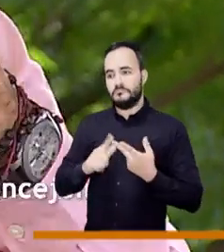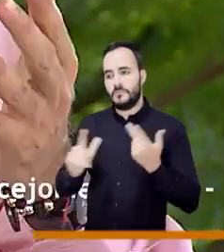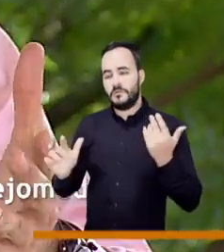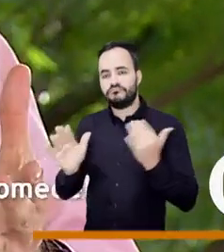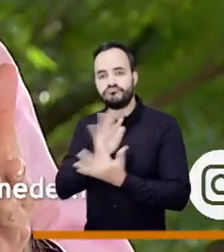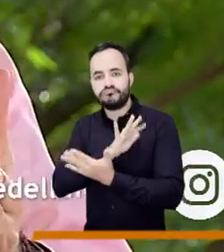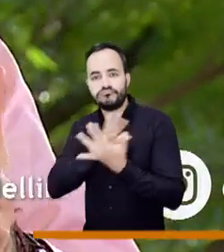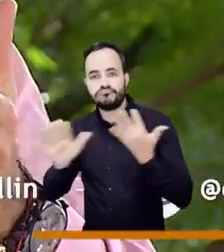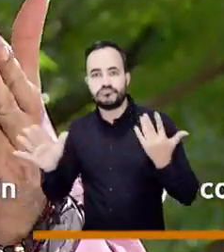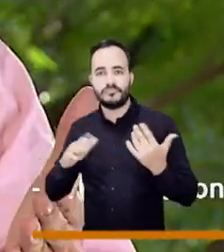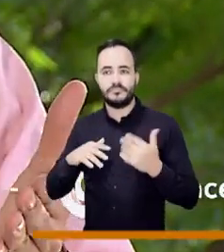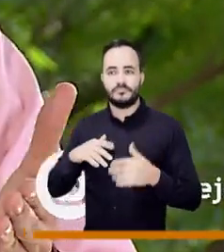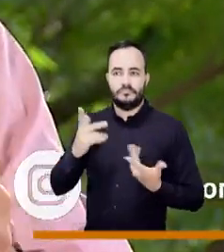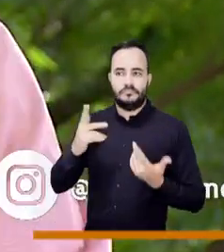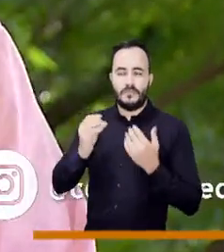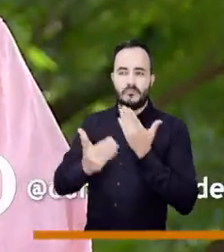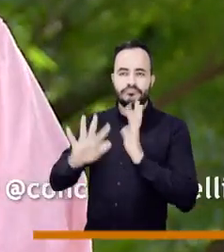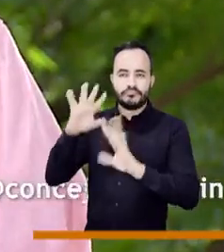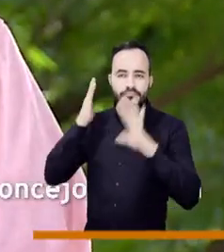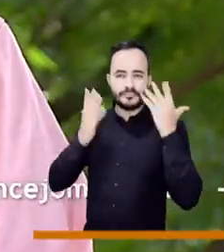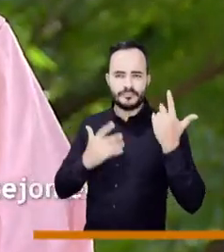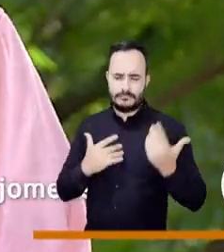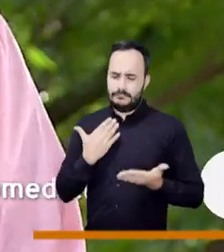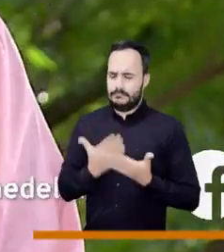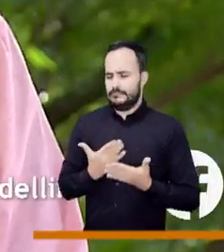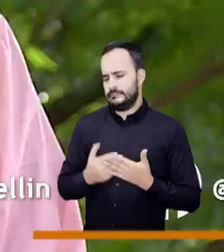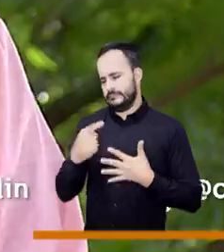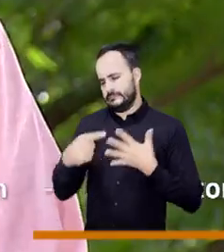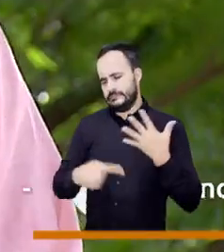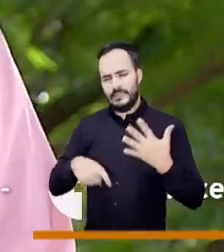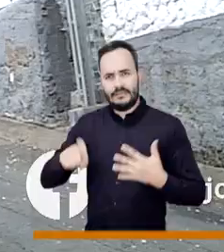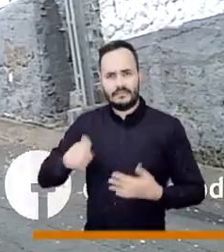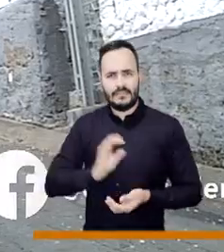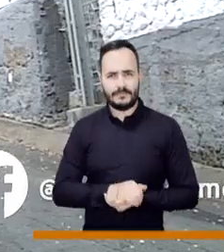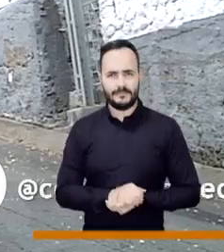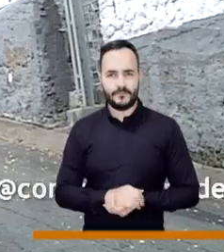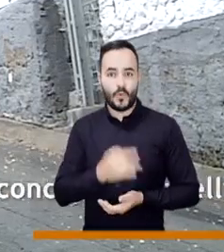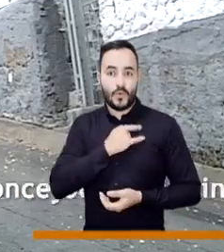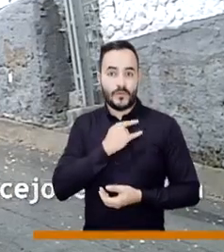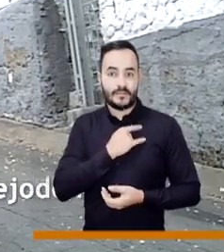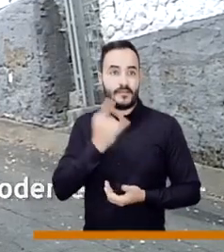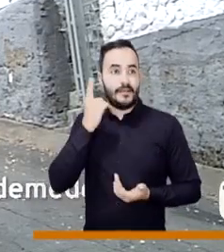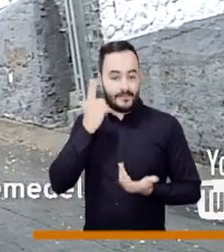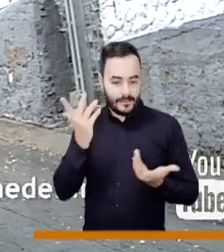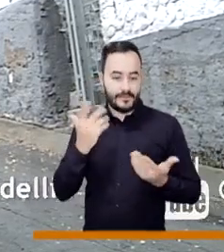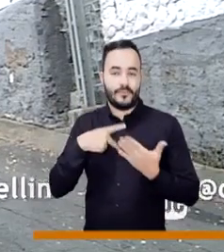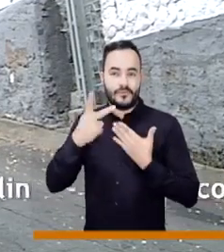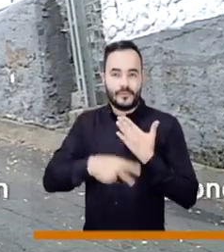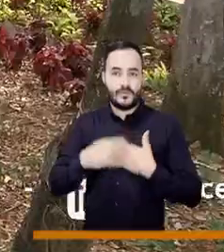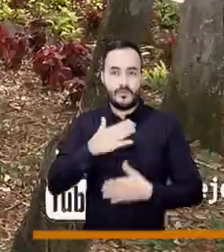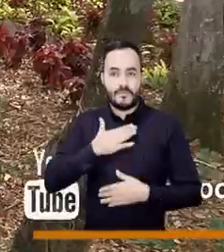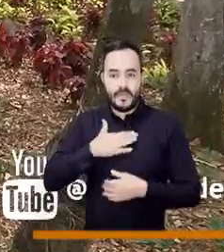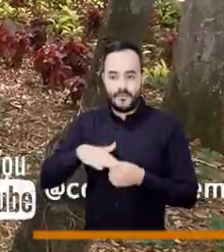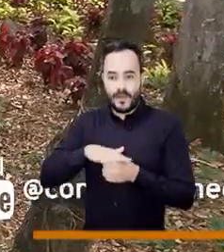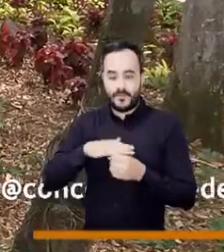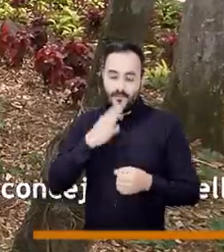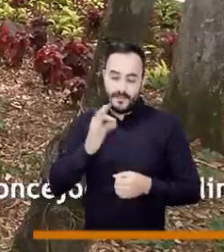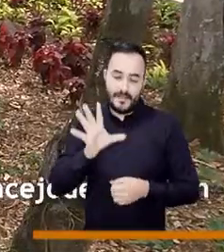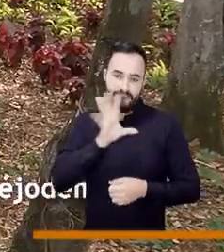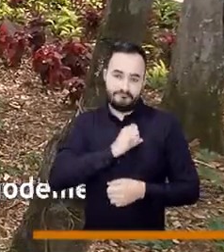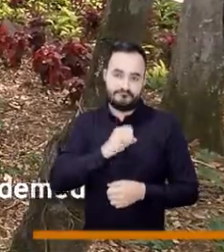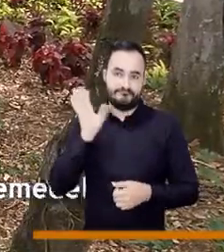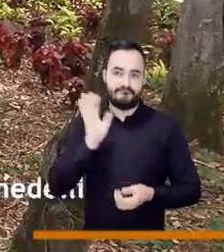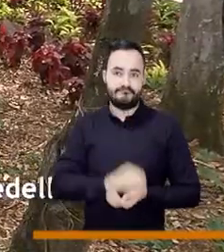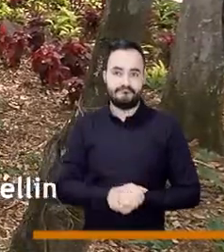movilidad y espacio público verde para la gente muy interesante. Aquí hay que hacer muchas cosas. La universidad de mi barrio me la dejaron acabar, Luis Bernardo, me la